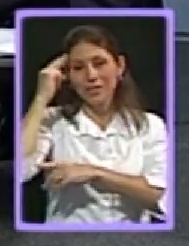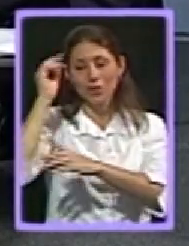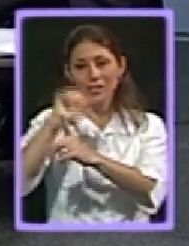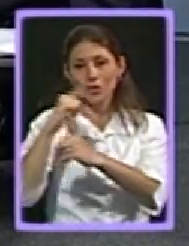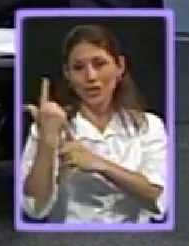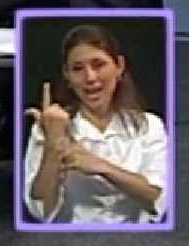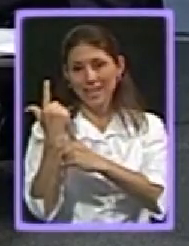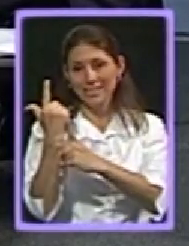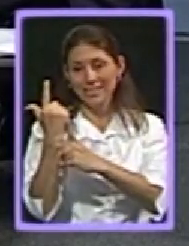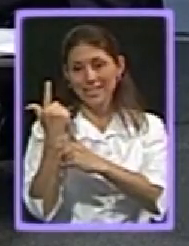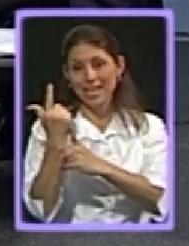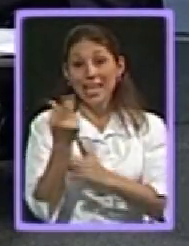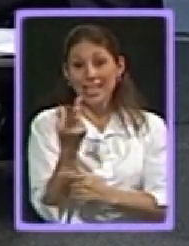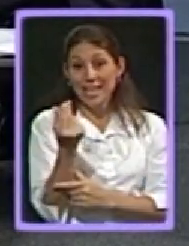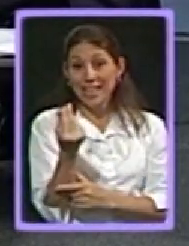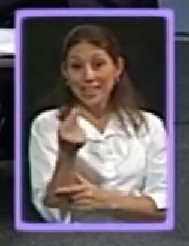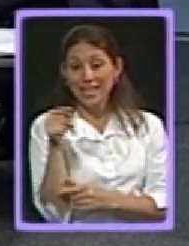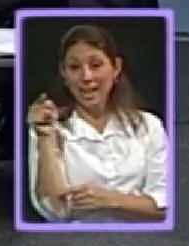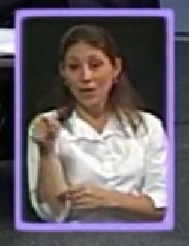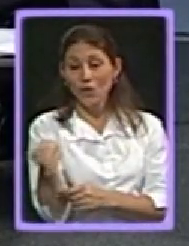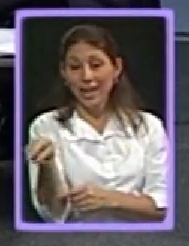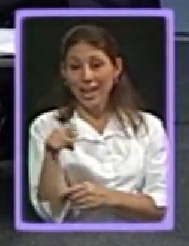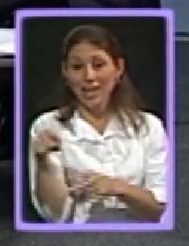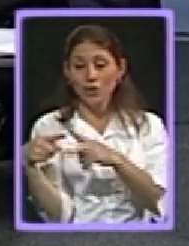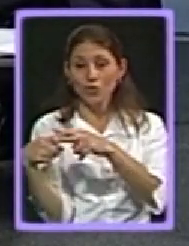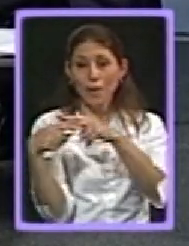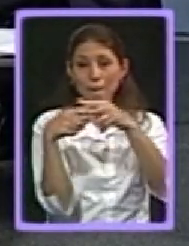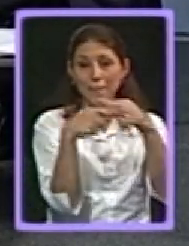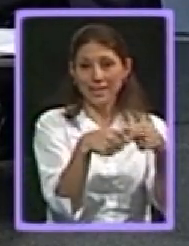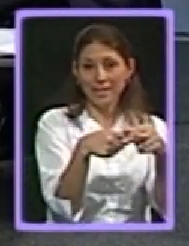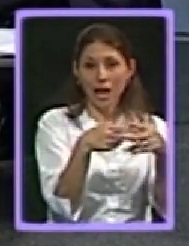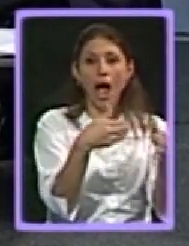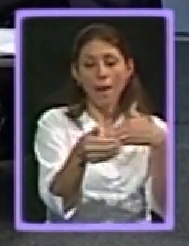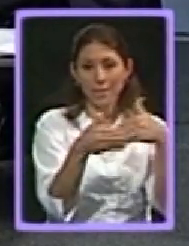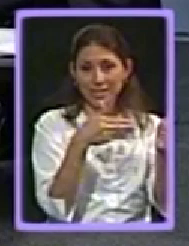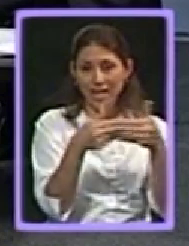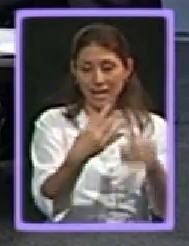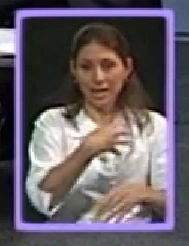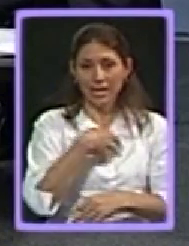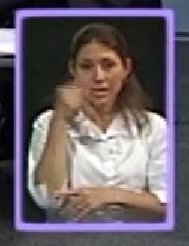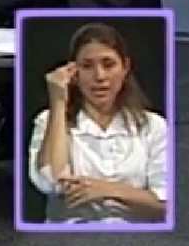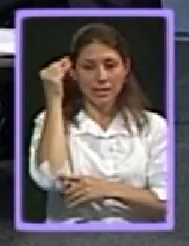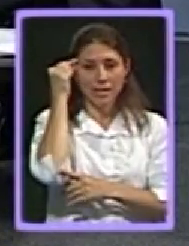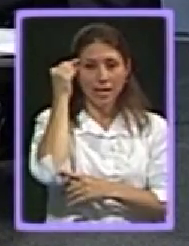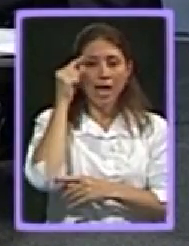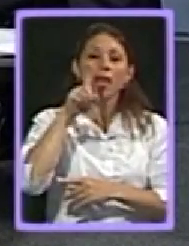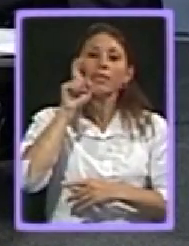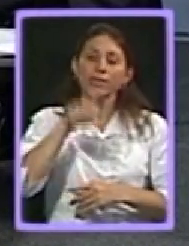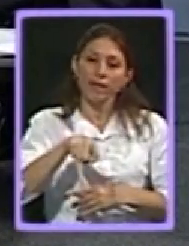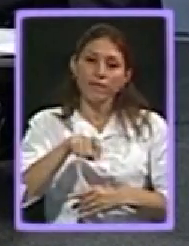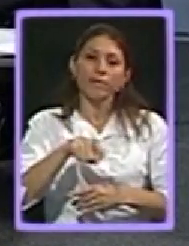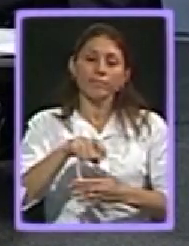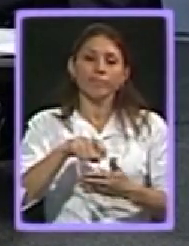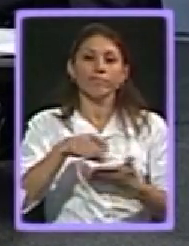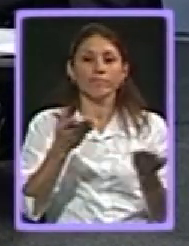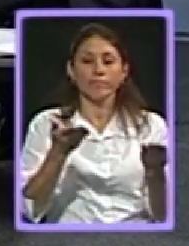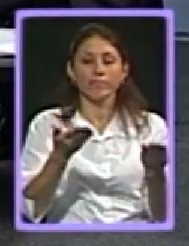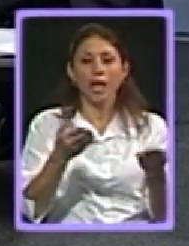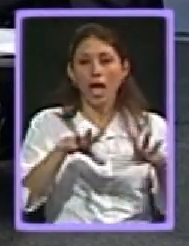el dinero que nos tienen que prestar a nosotros, a pesar de que son del mismo Estado, pues hay que honrar los compromisos que esta familia está